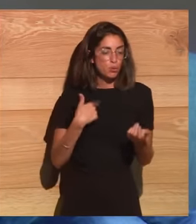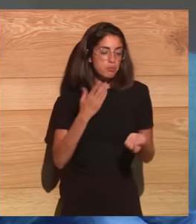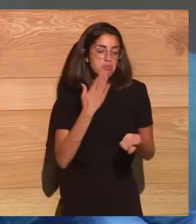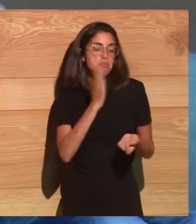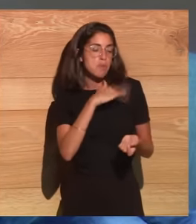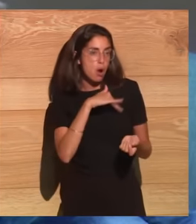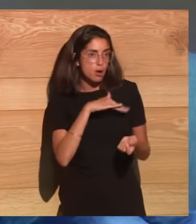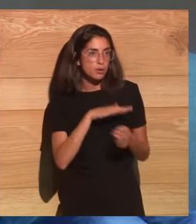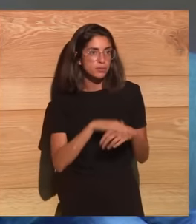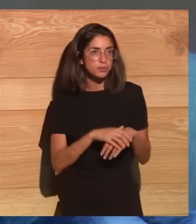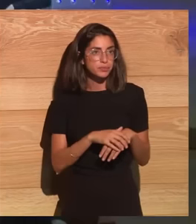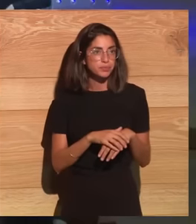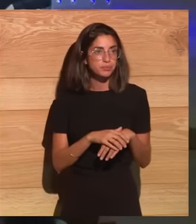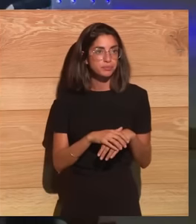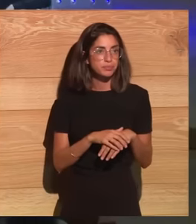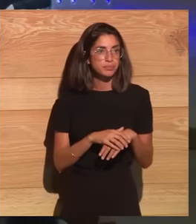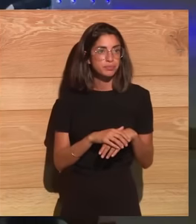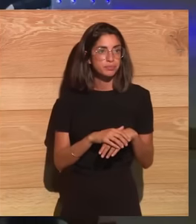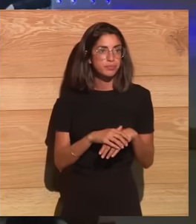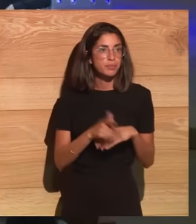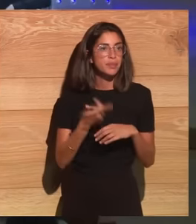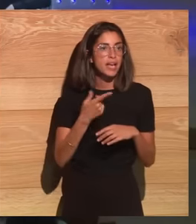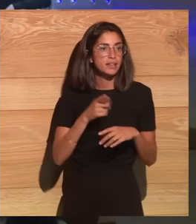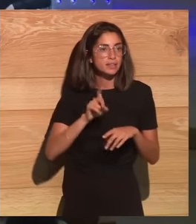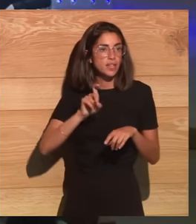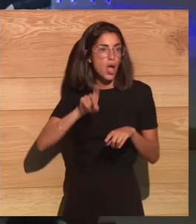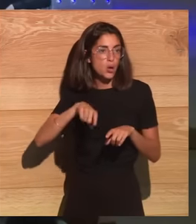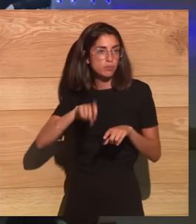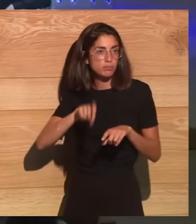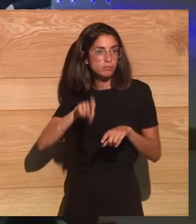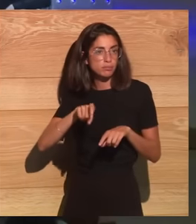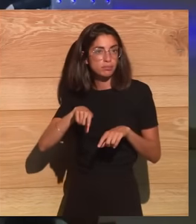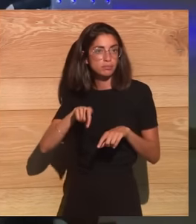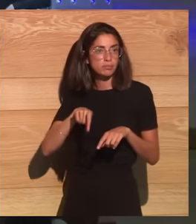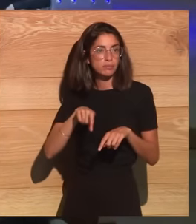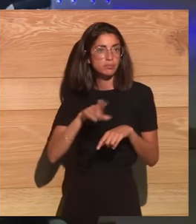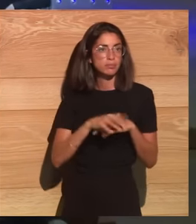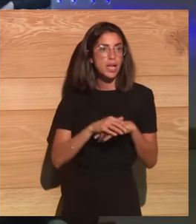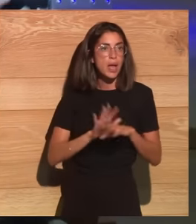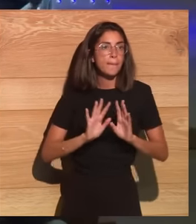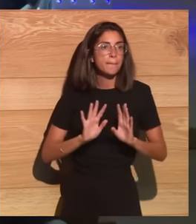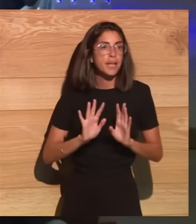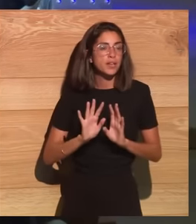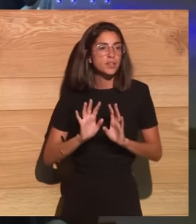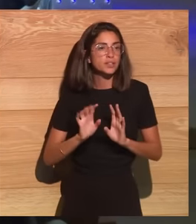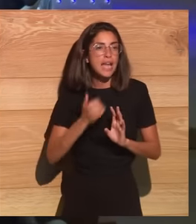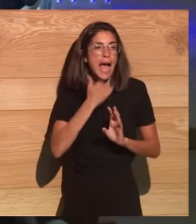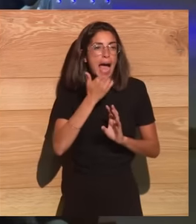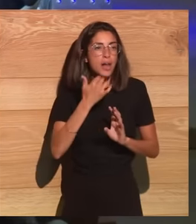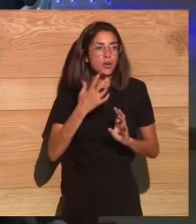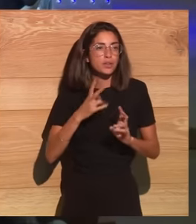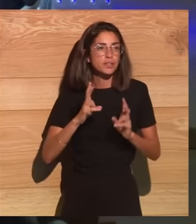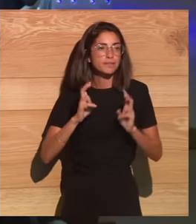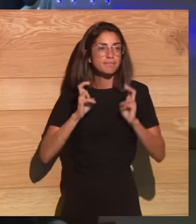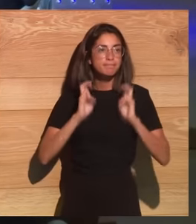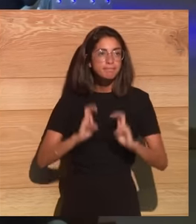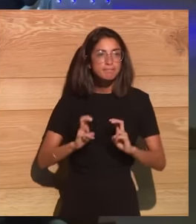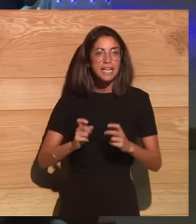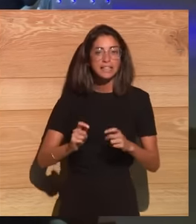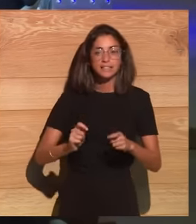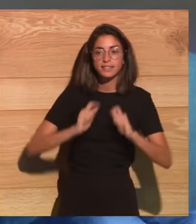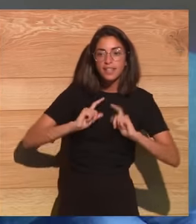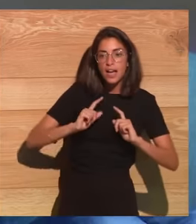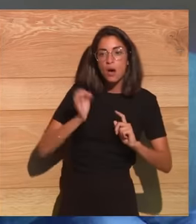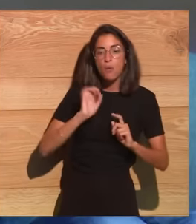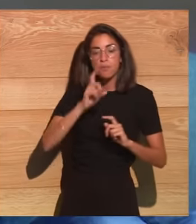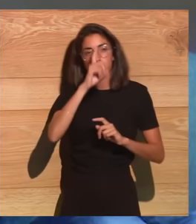tú empiezas a contar. Mira la rodilla. Ya estás dando saltitos. Claro. ¿Ves? Pero hay algo que te estimula algo también, la